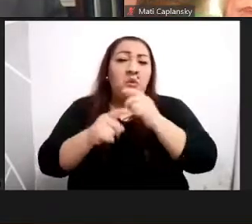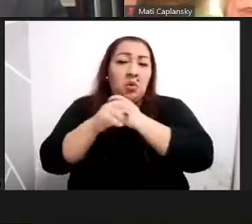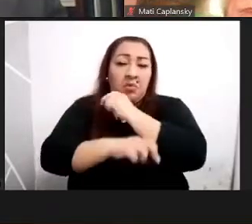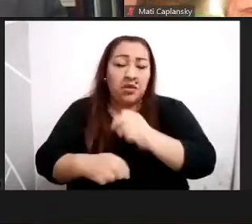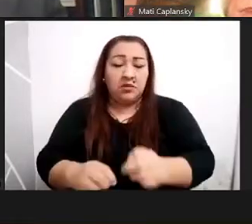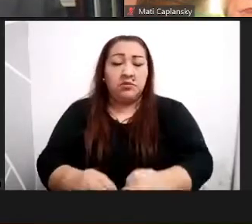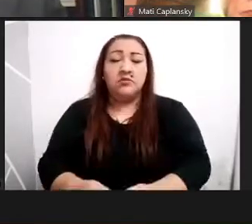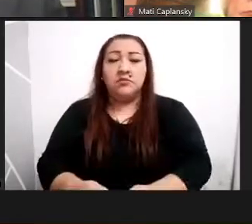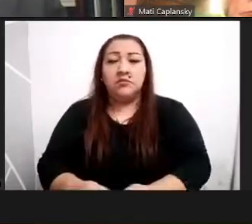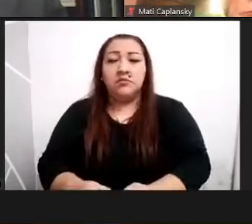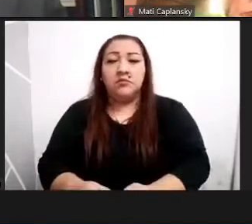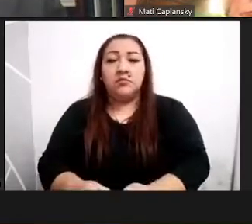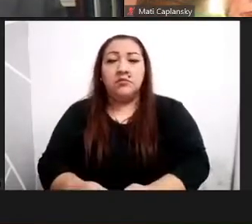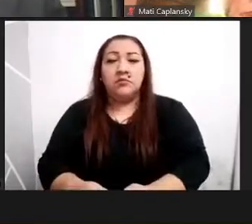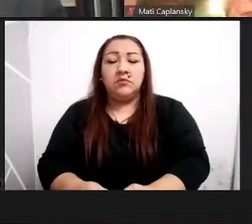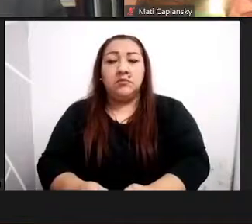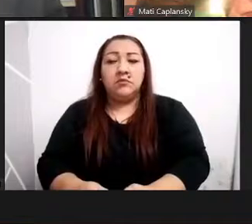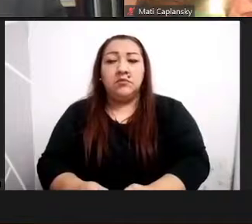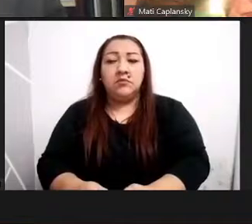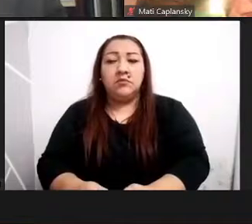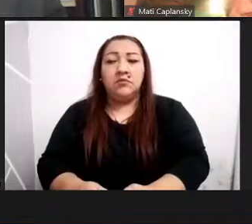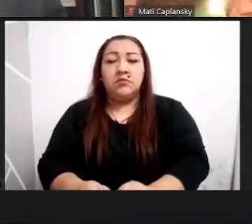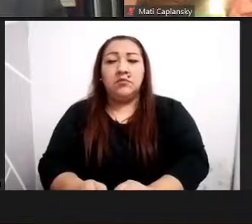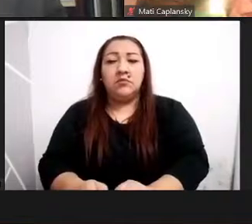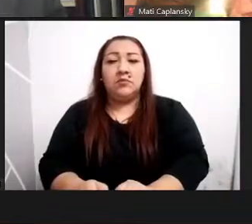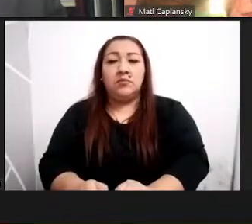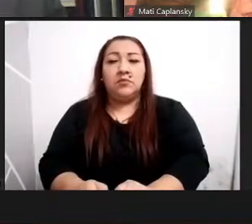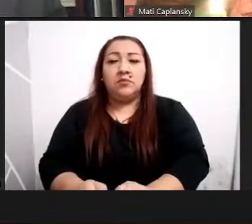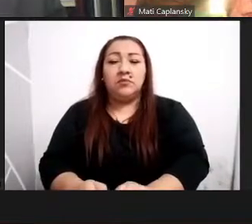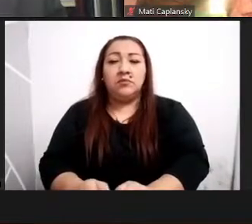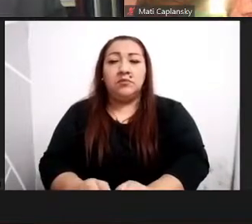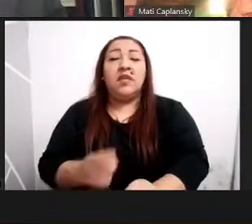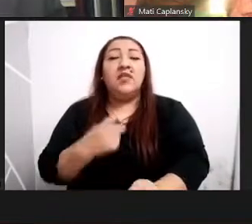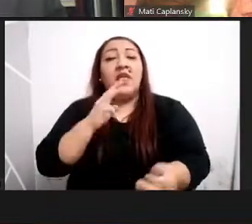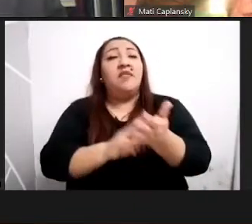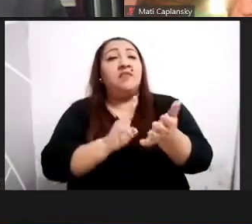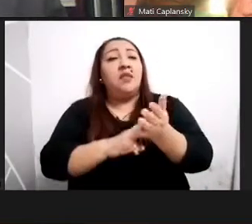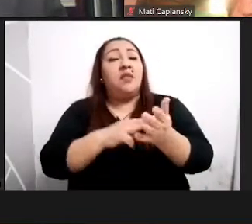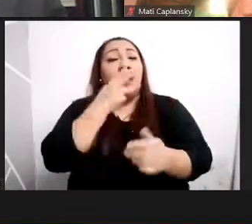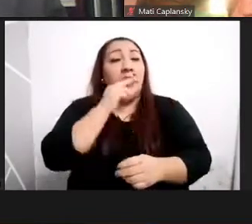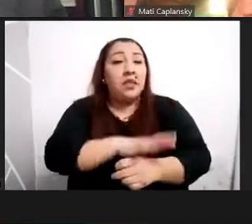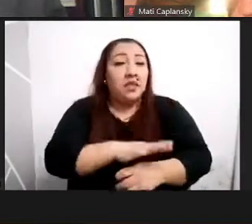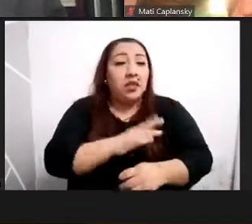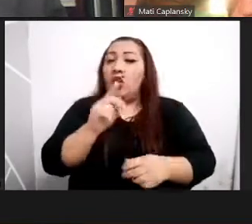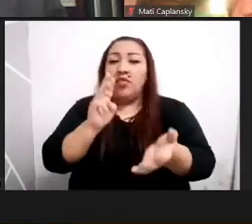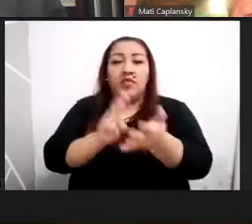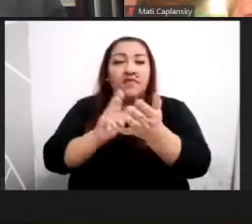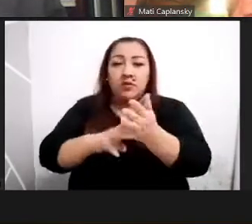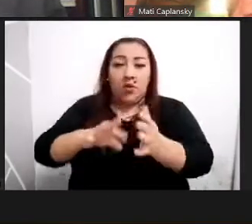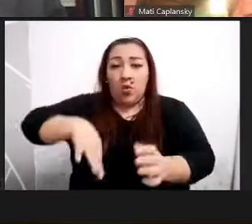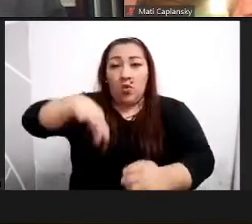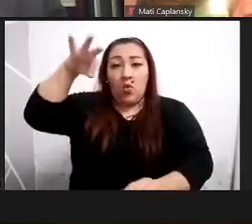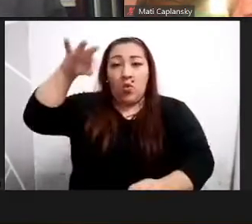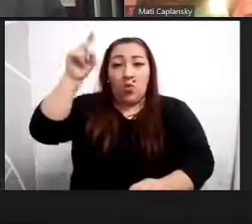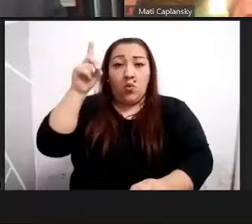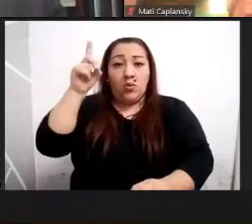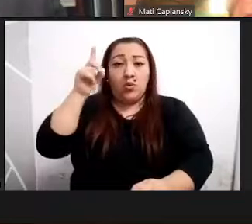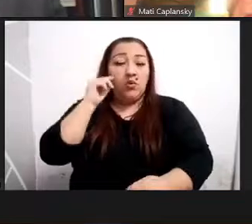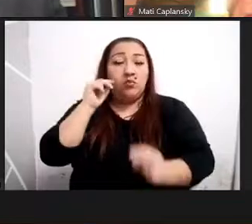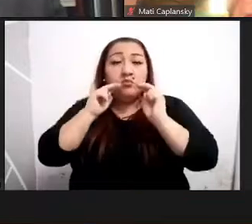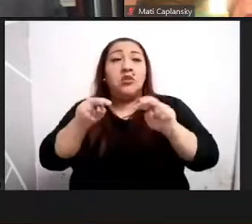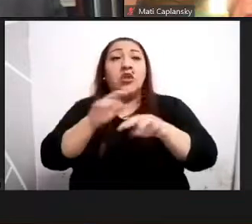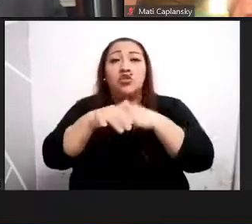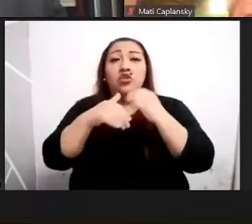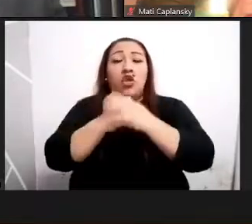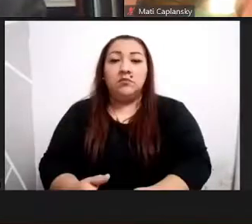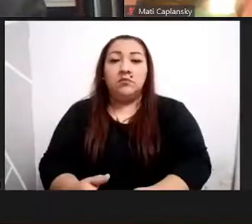han implantado, de un defensor de la niñez, un defensor, no, yo creo que el defensor tiene que ser único, que tiene una visión global de los derechos,